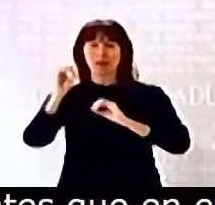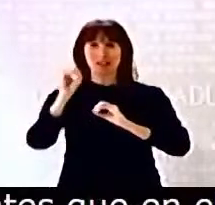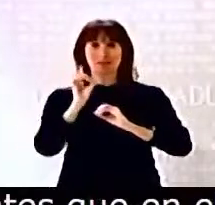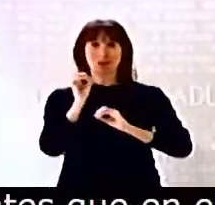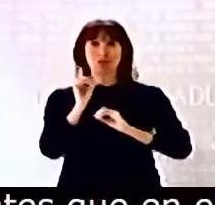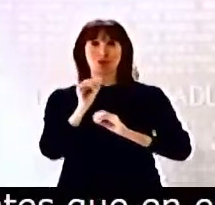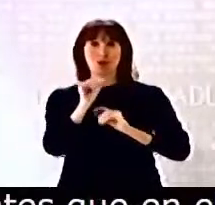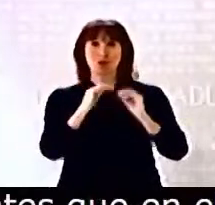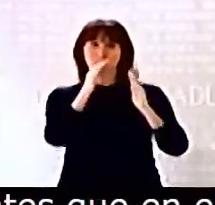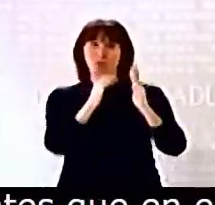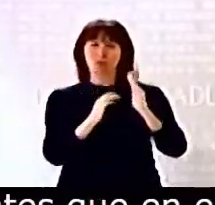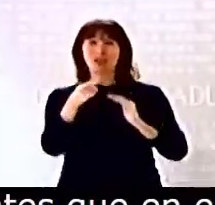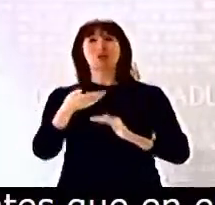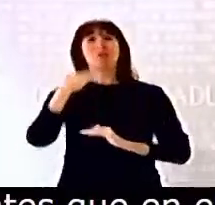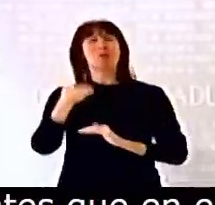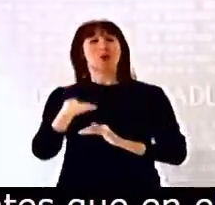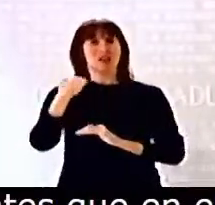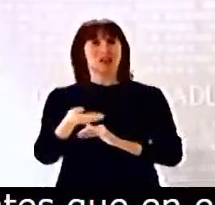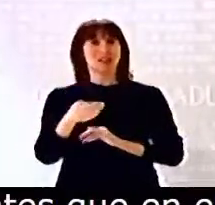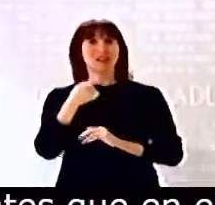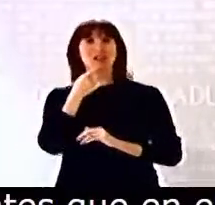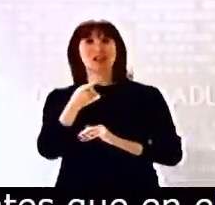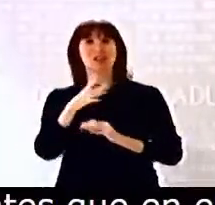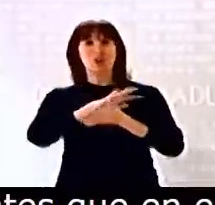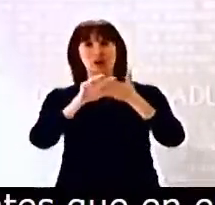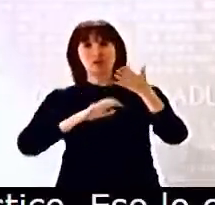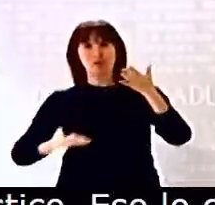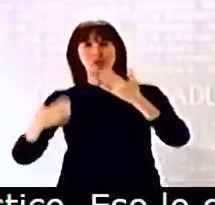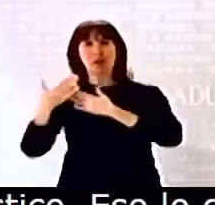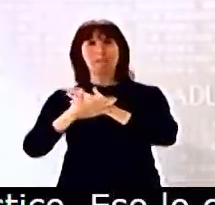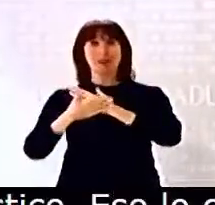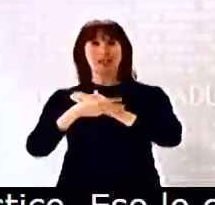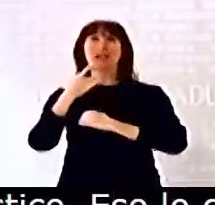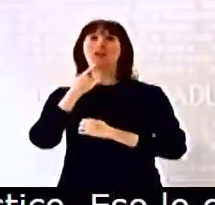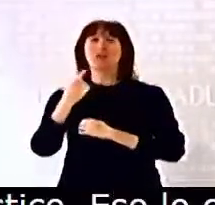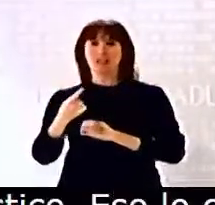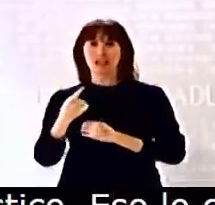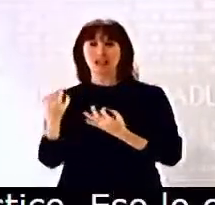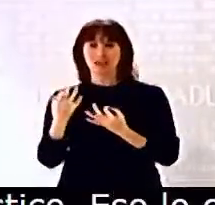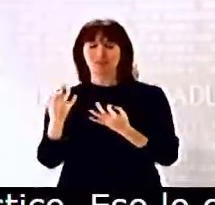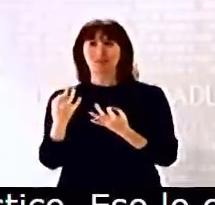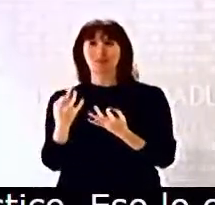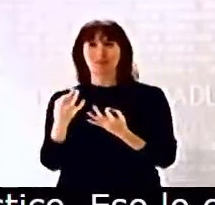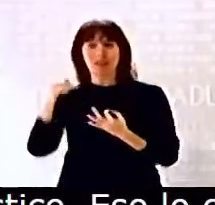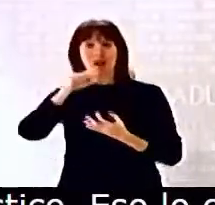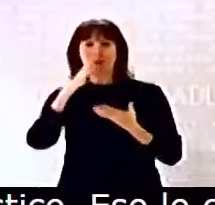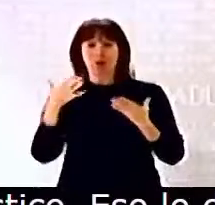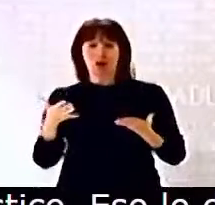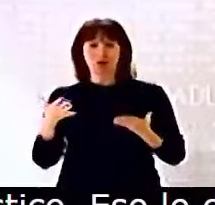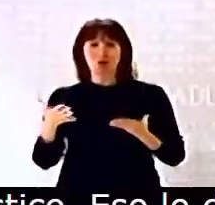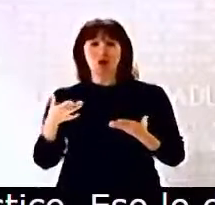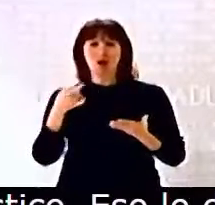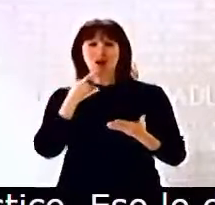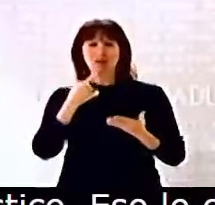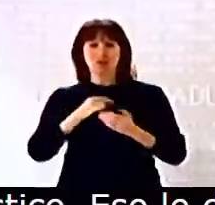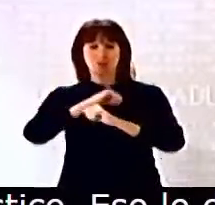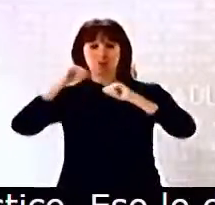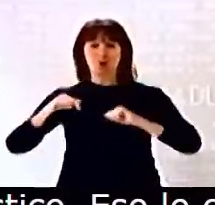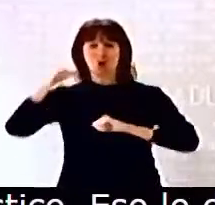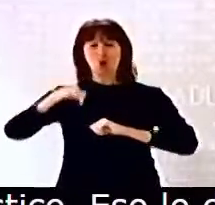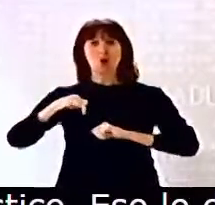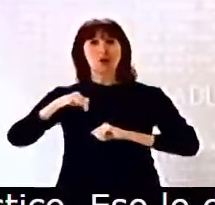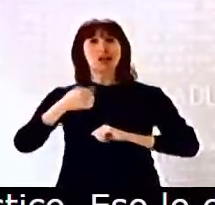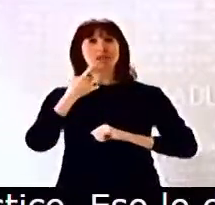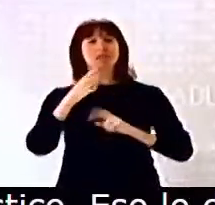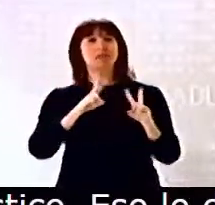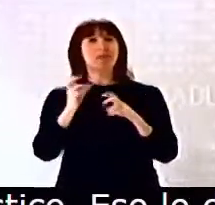importante. Y eso lo dice también el informe del Ministerio. El informe del Ministerio de hoy, el consolidado a día de hoy,